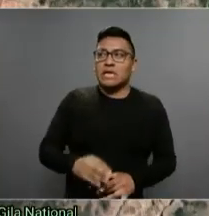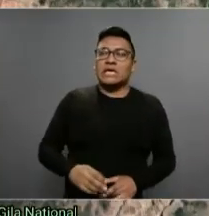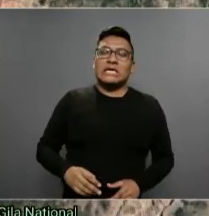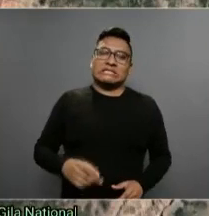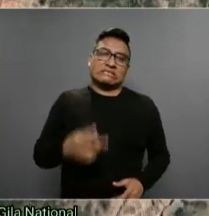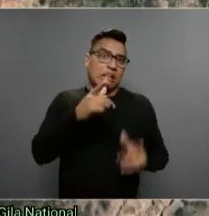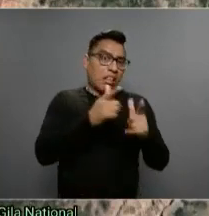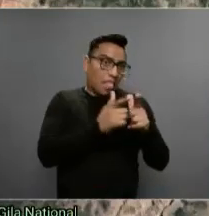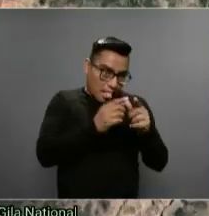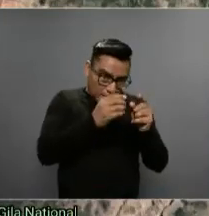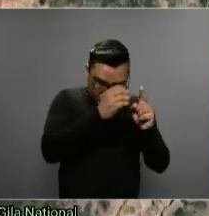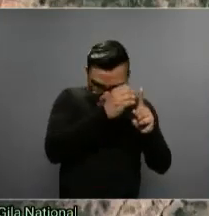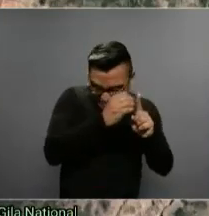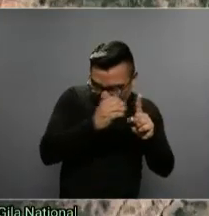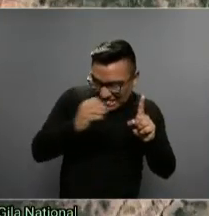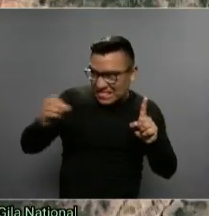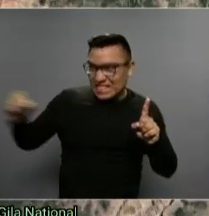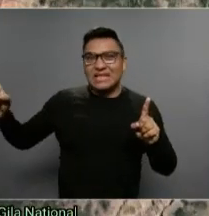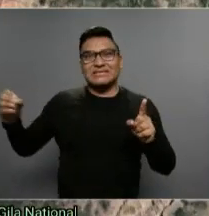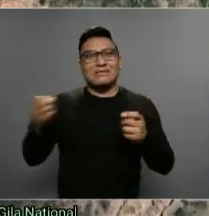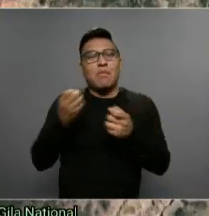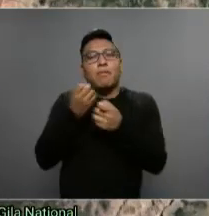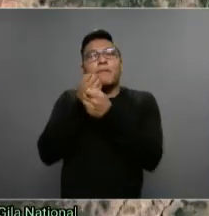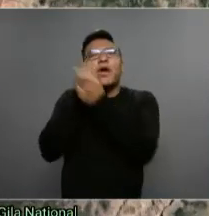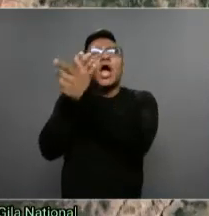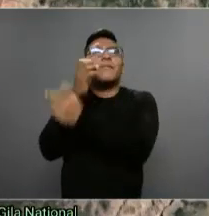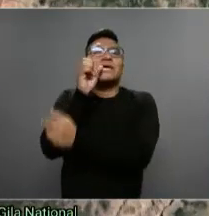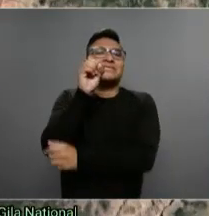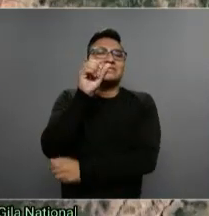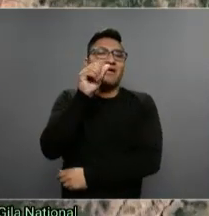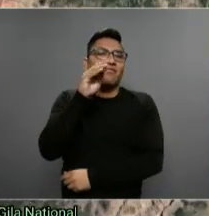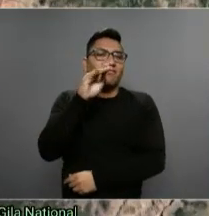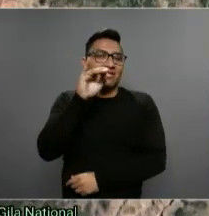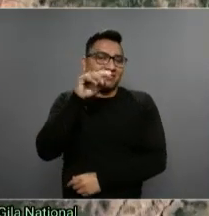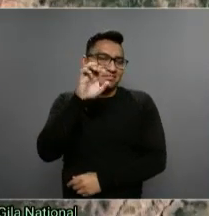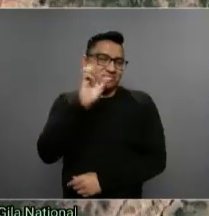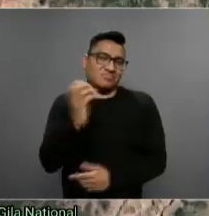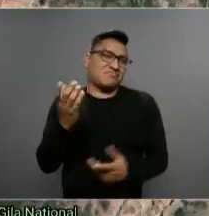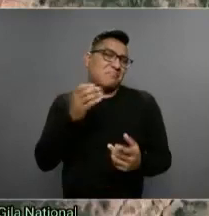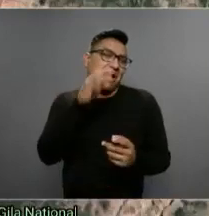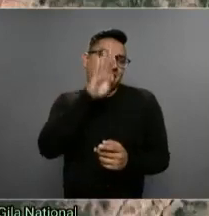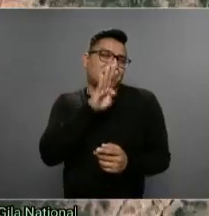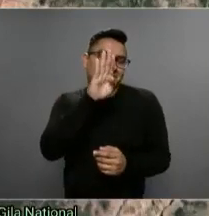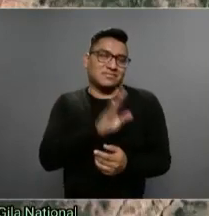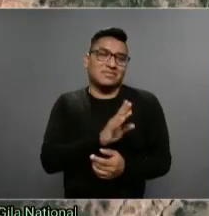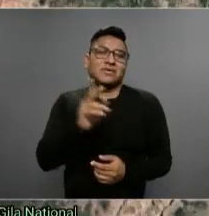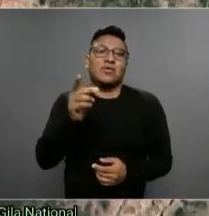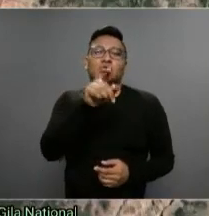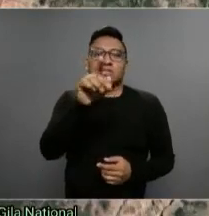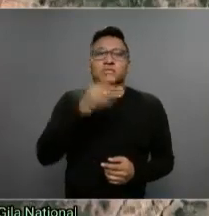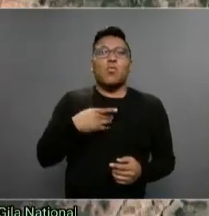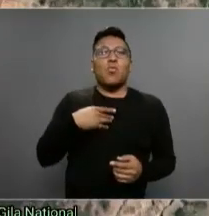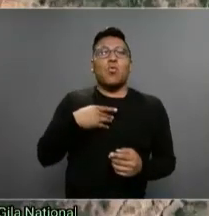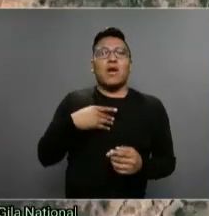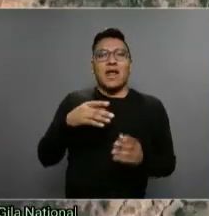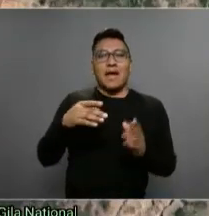Sí, Parece poema de Sabines. Sí, puede usted ingresar efectivamente desde la página